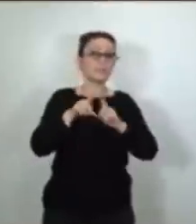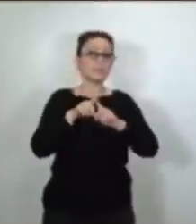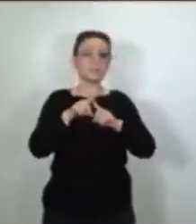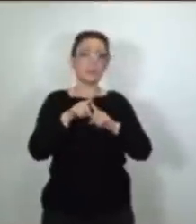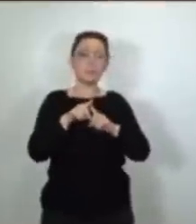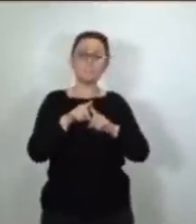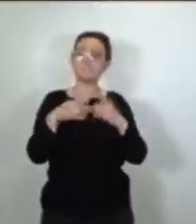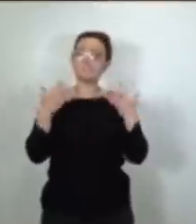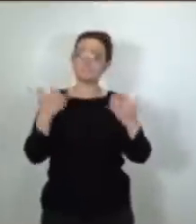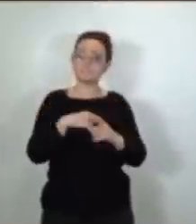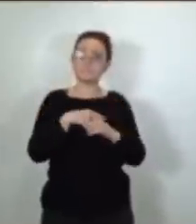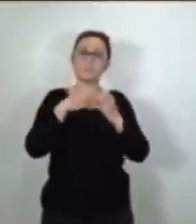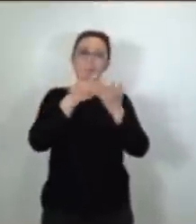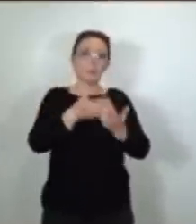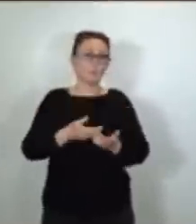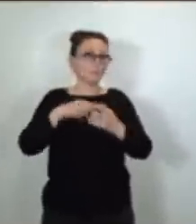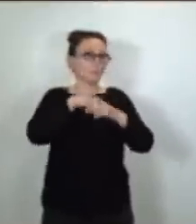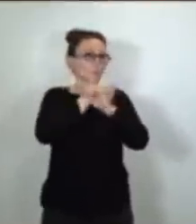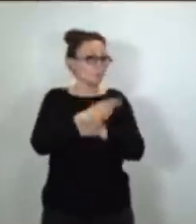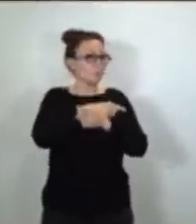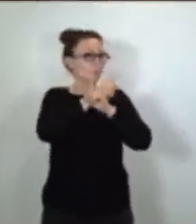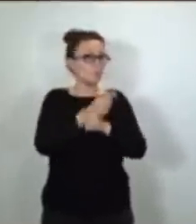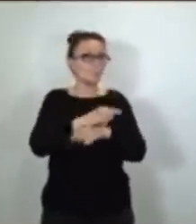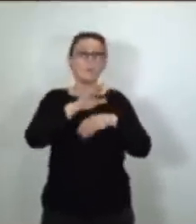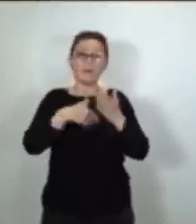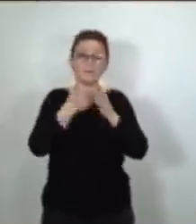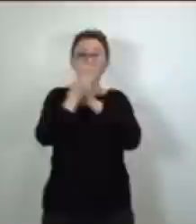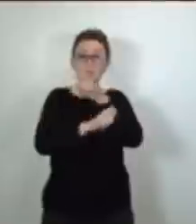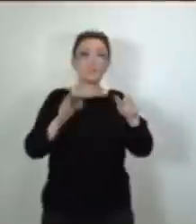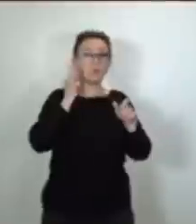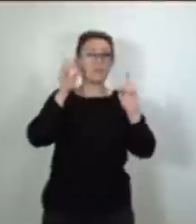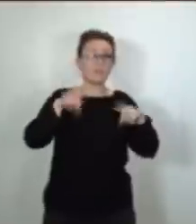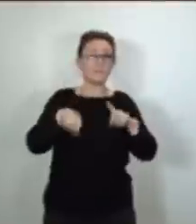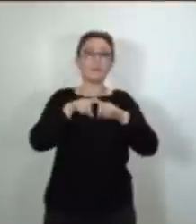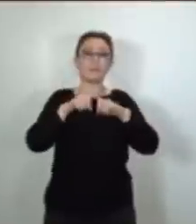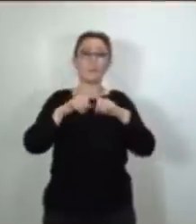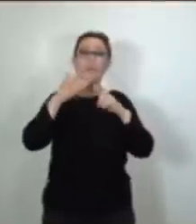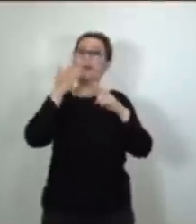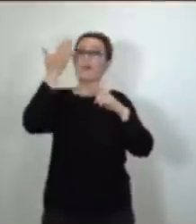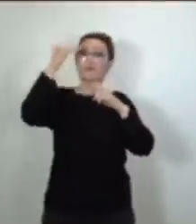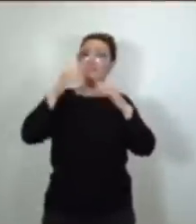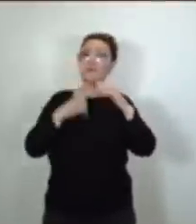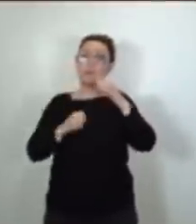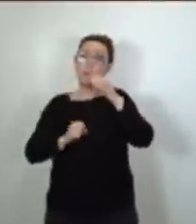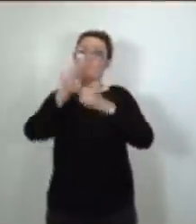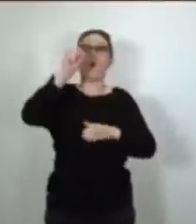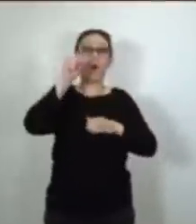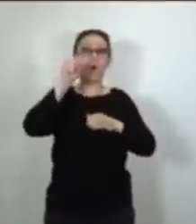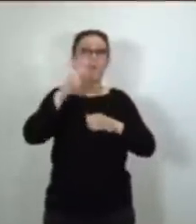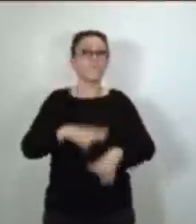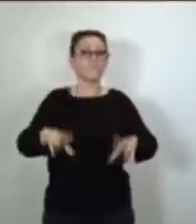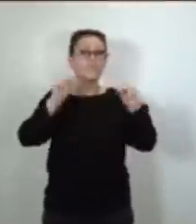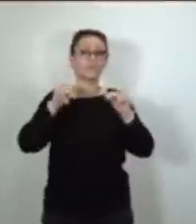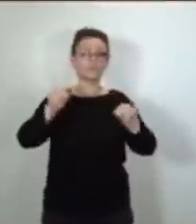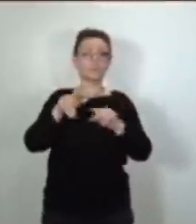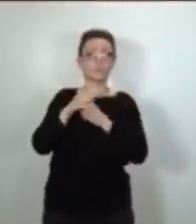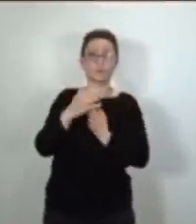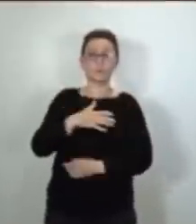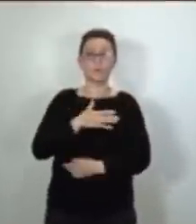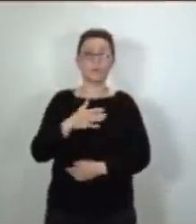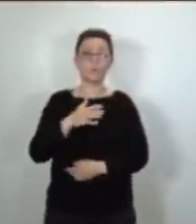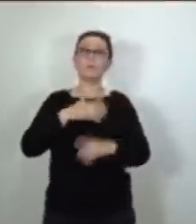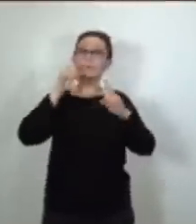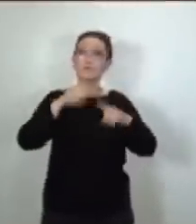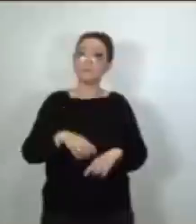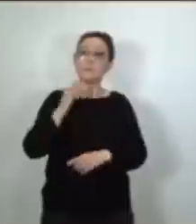que no consiguen romper los techos de cristal. Y para defender a los que antes que nosotras defendieron un país más